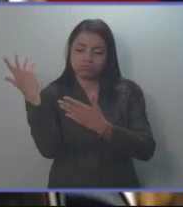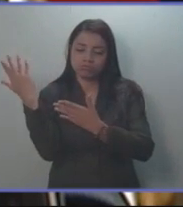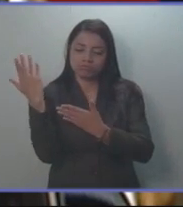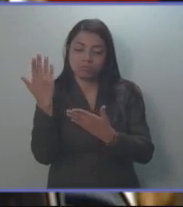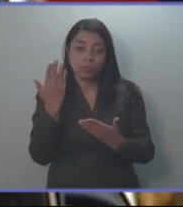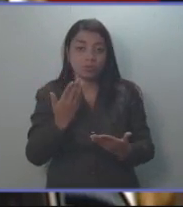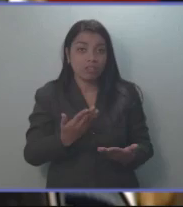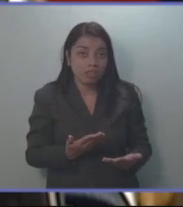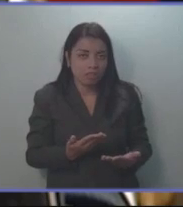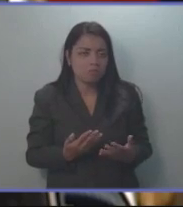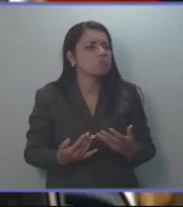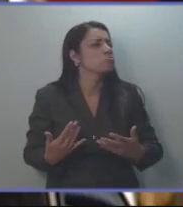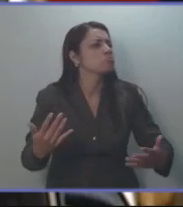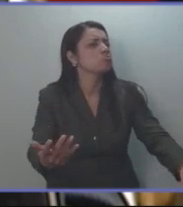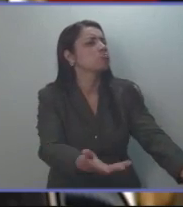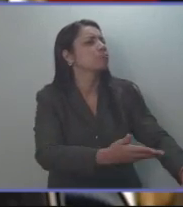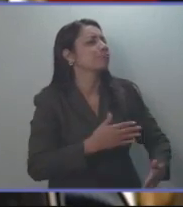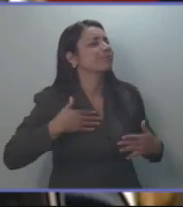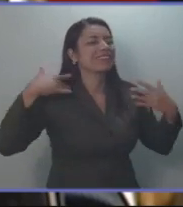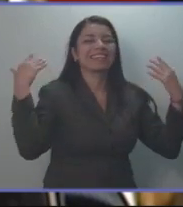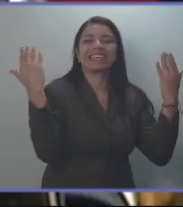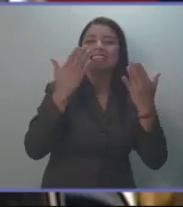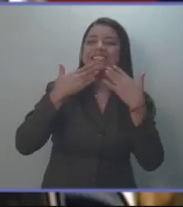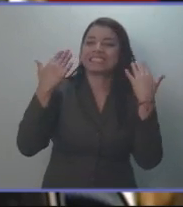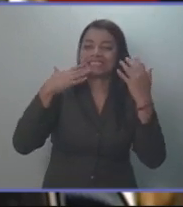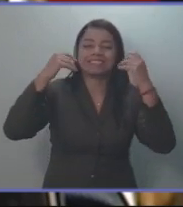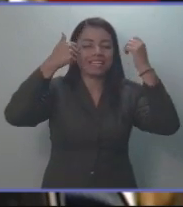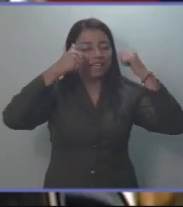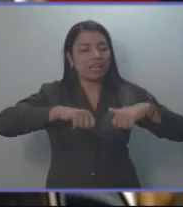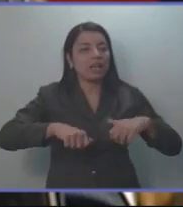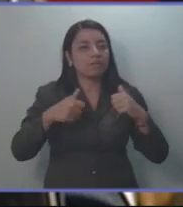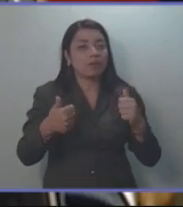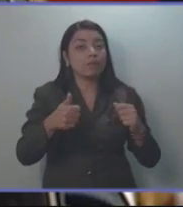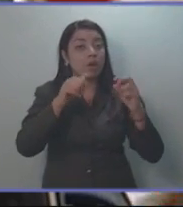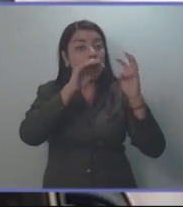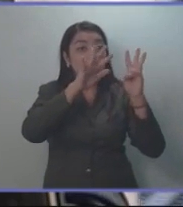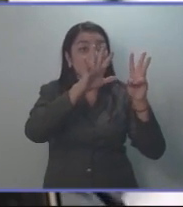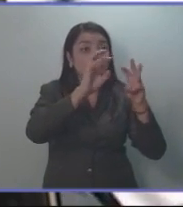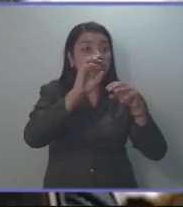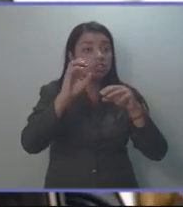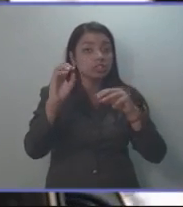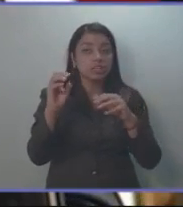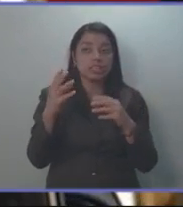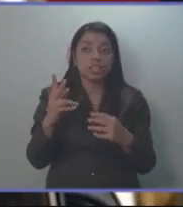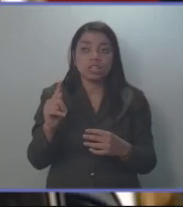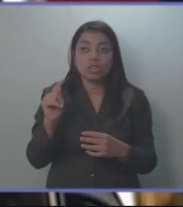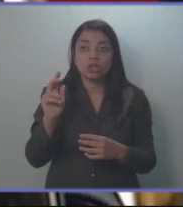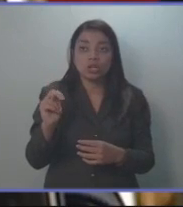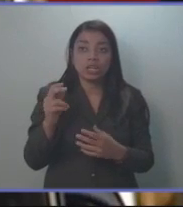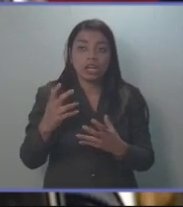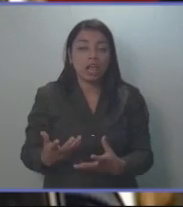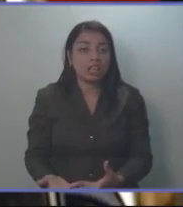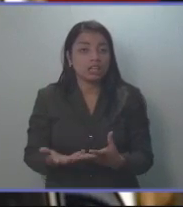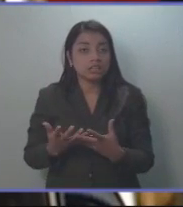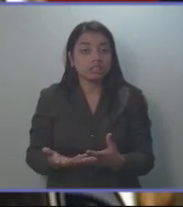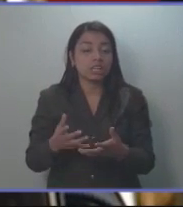Y lo aprobamos con mucho entusiasmo, 800 toneladas métricas, libre de